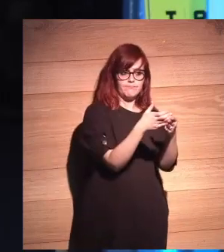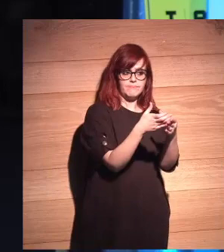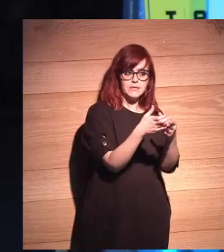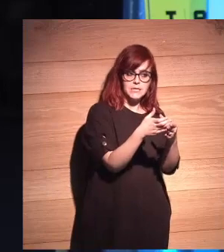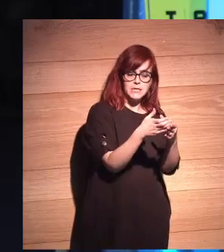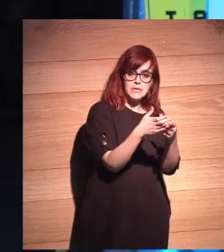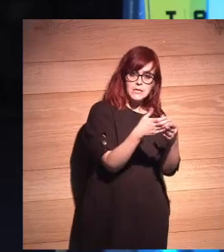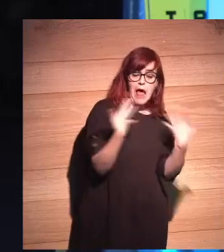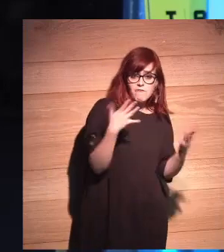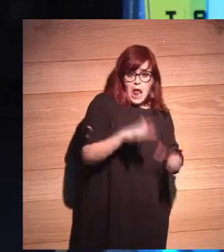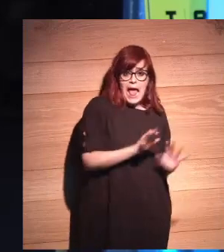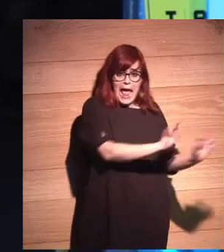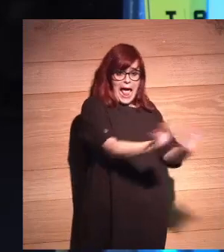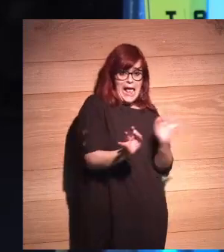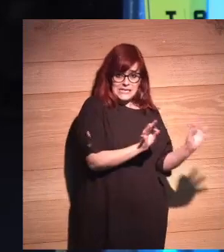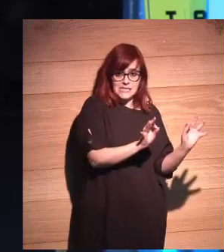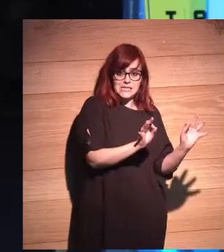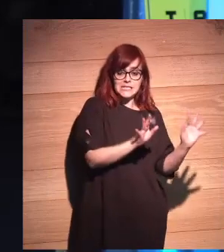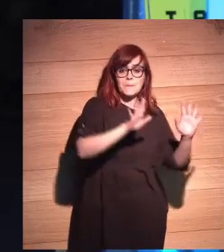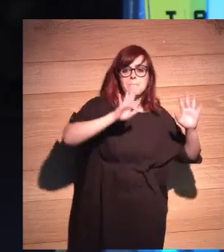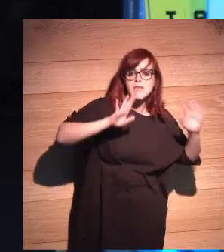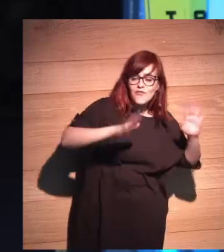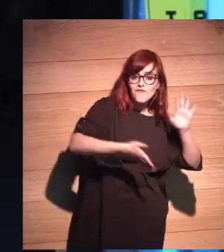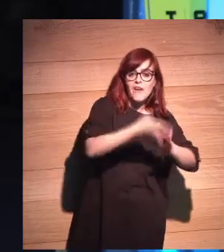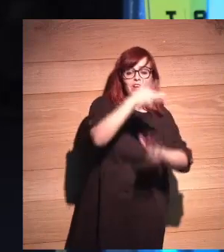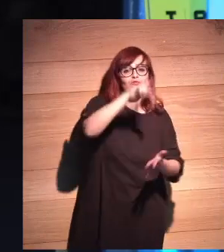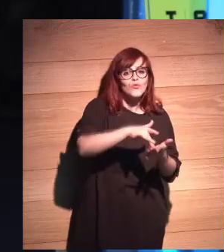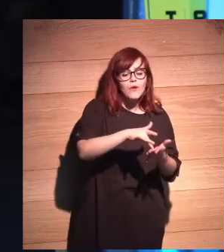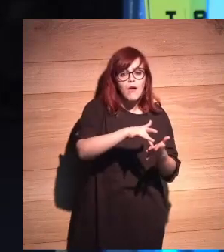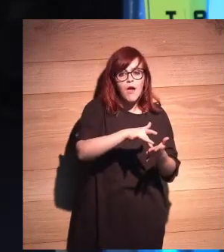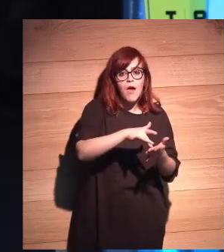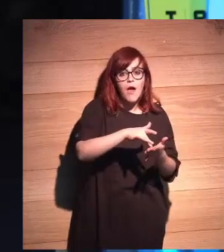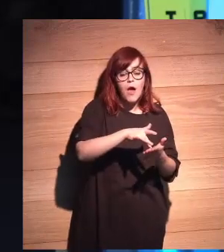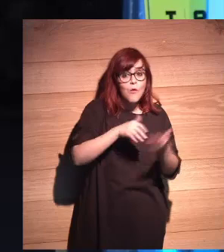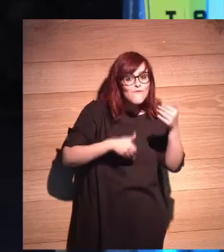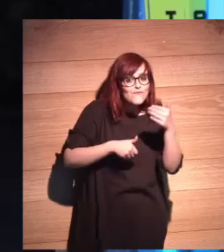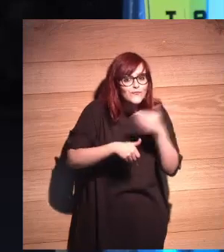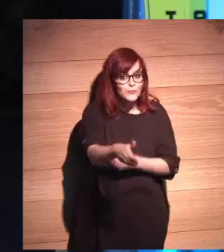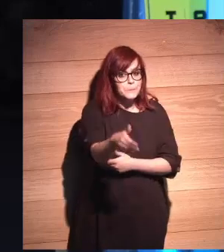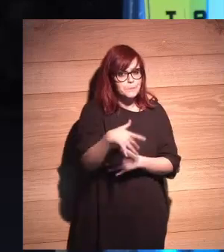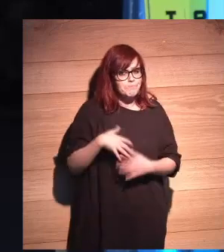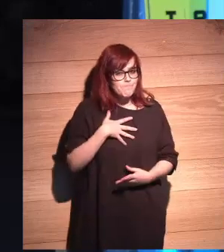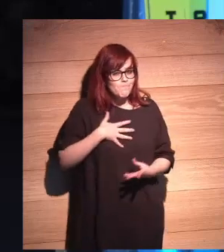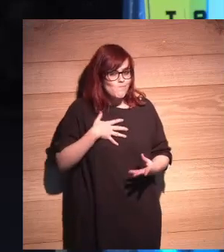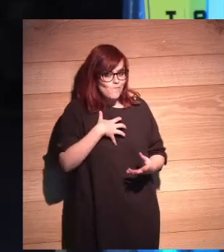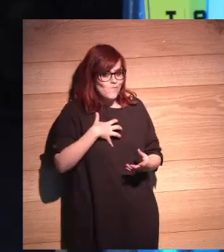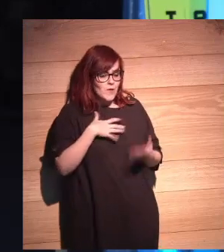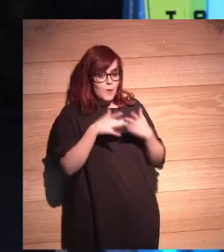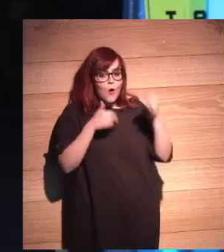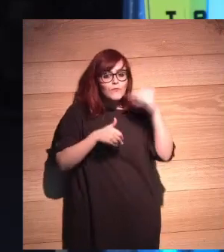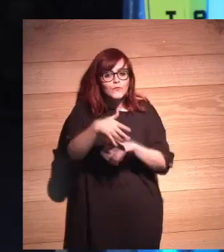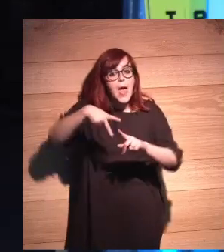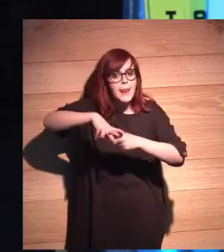y al final es sota caballo rey. Sin embargo, ¿qué pasa? Que realmente estamos viendo que lo que realmente nos inquieta es el potencial que tiene